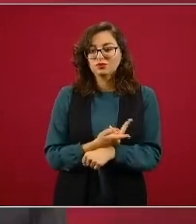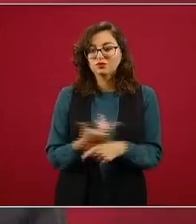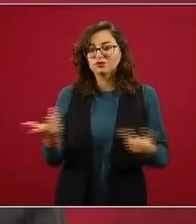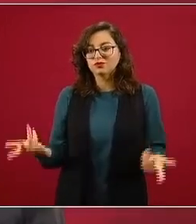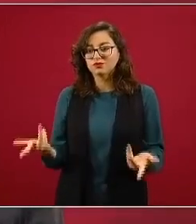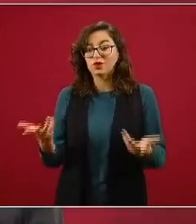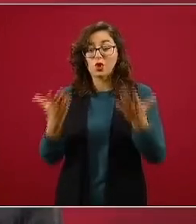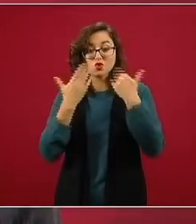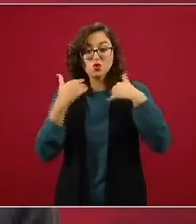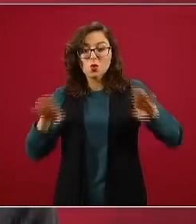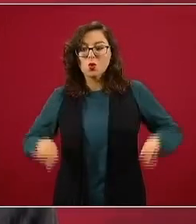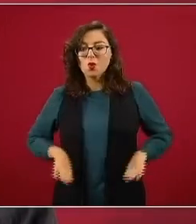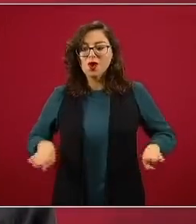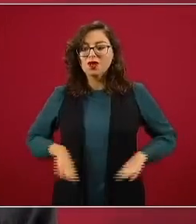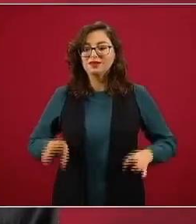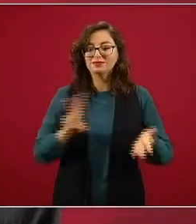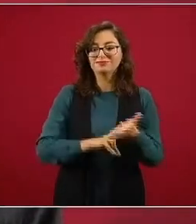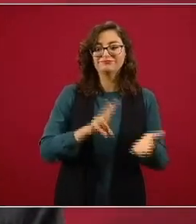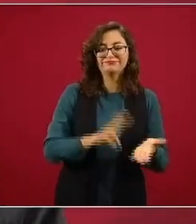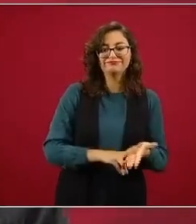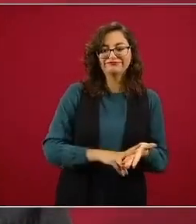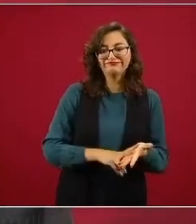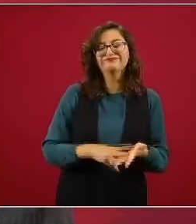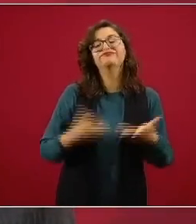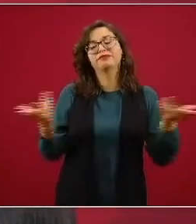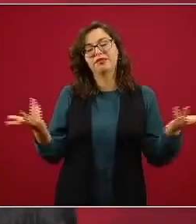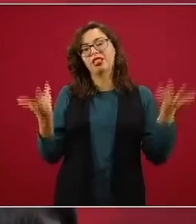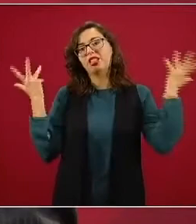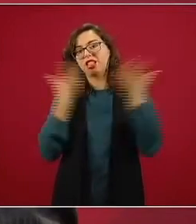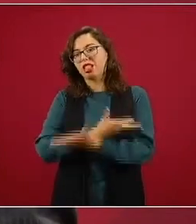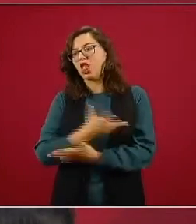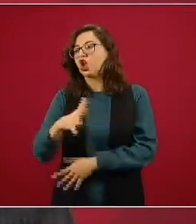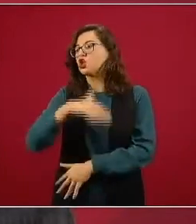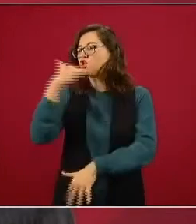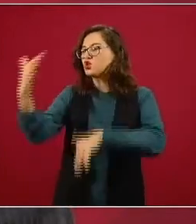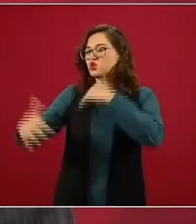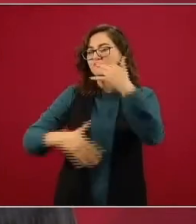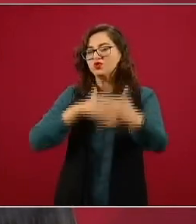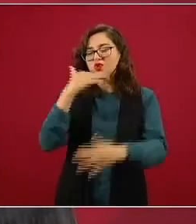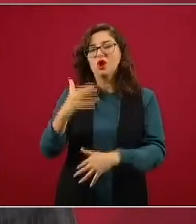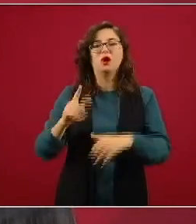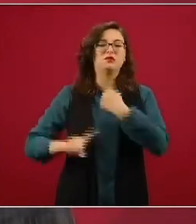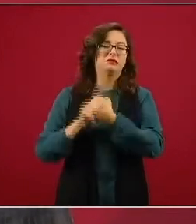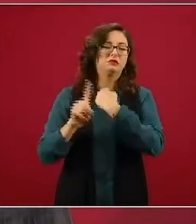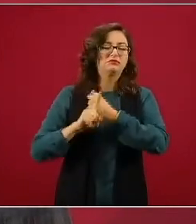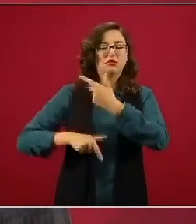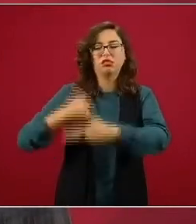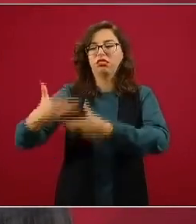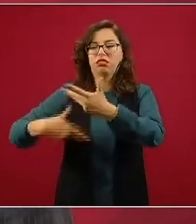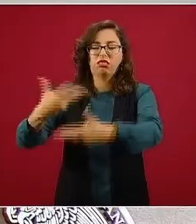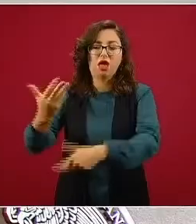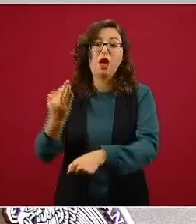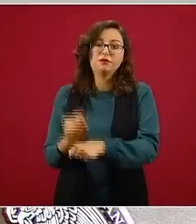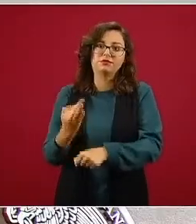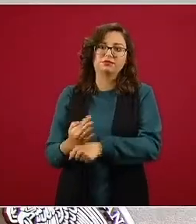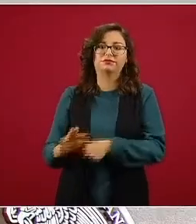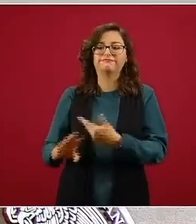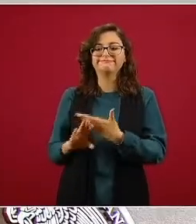corrupción, en esto que estamos ahora combatiendo, el